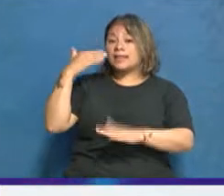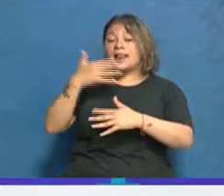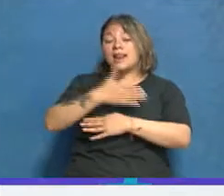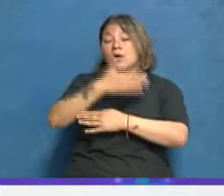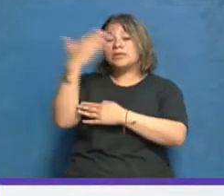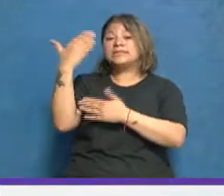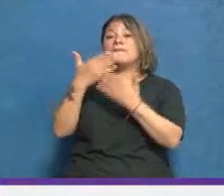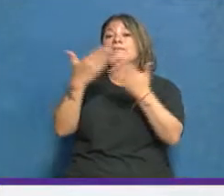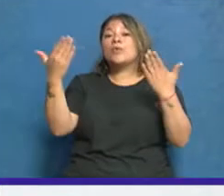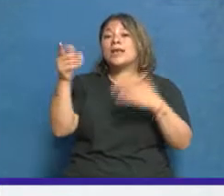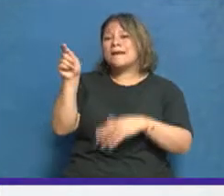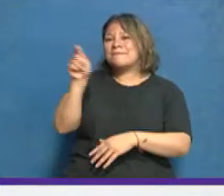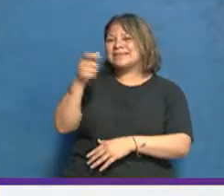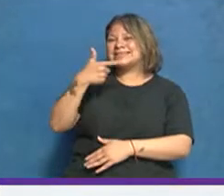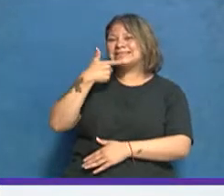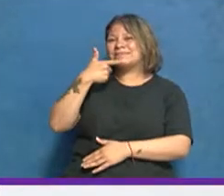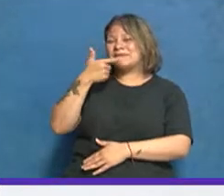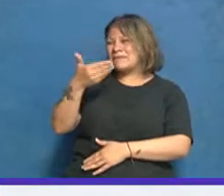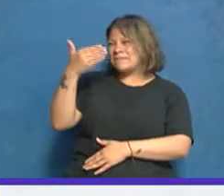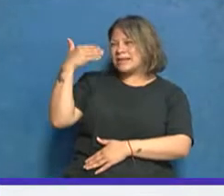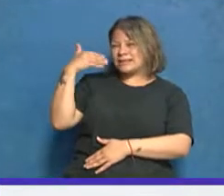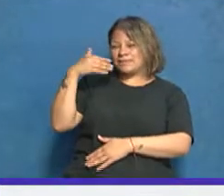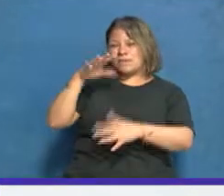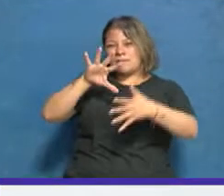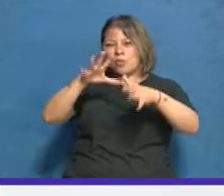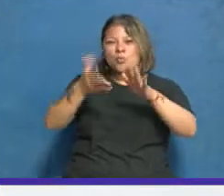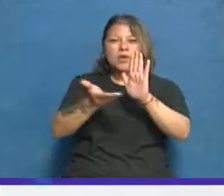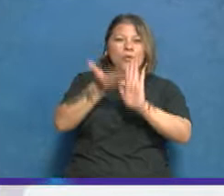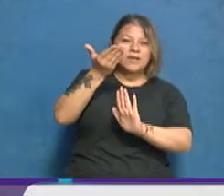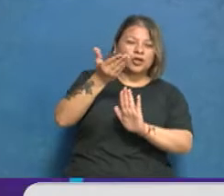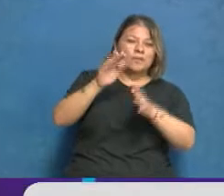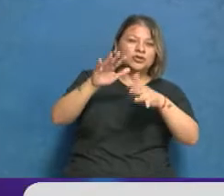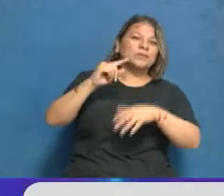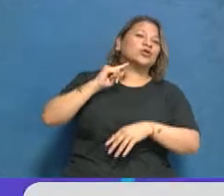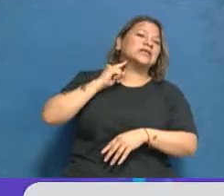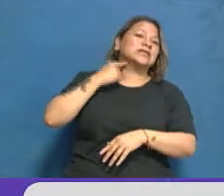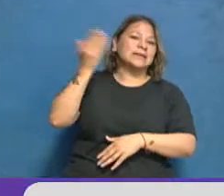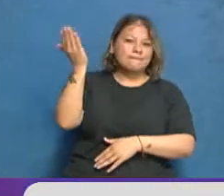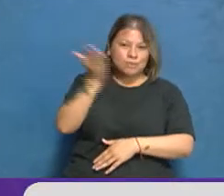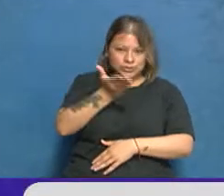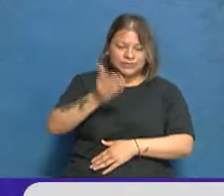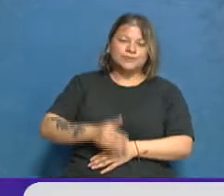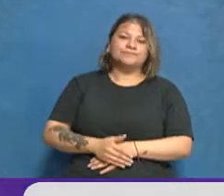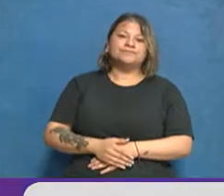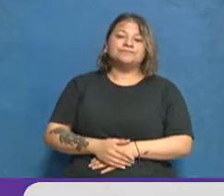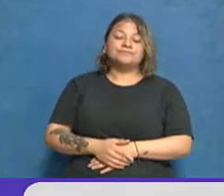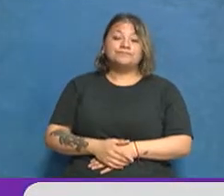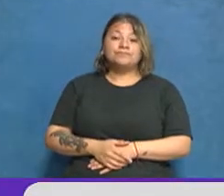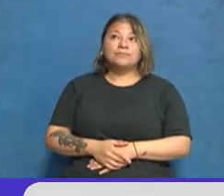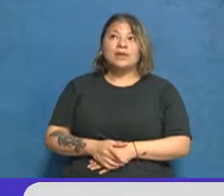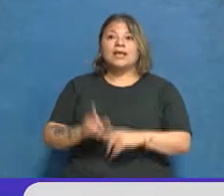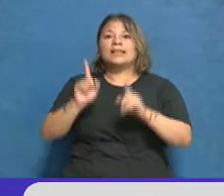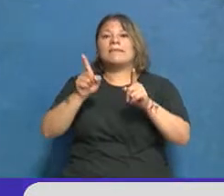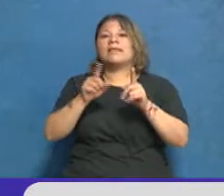pública de septiembre, recuerden que es un aumento aproximado del 13%, Y esto también lo vamos a dividir en los